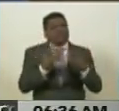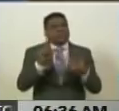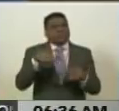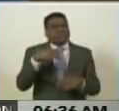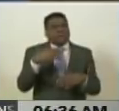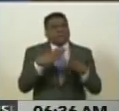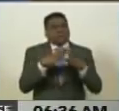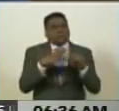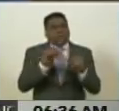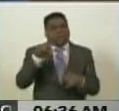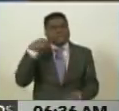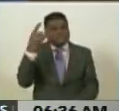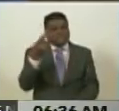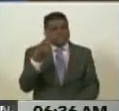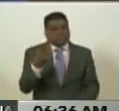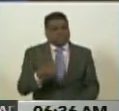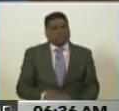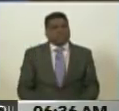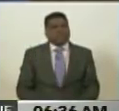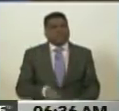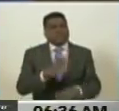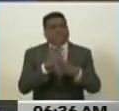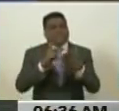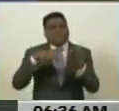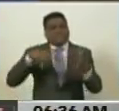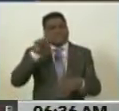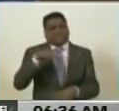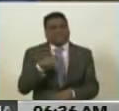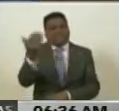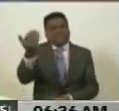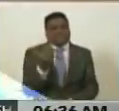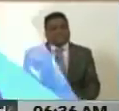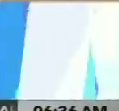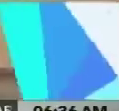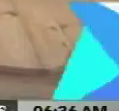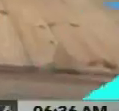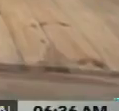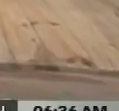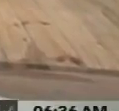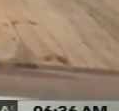parte en más de esta entrevista política aquí en la pauta de hoy. Ya venimos.